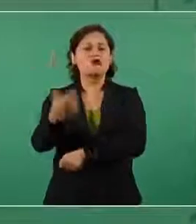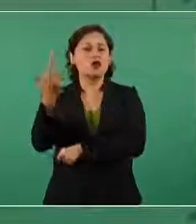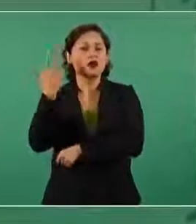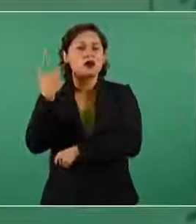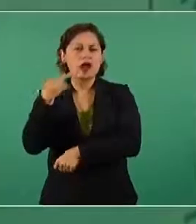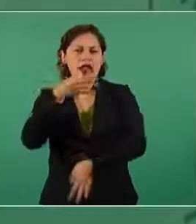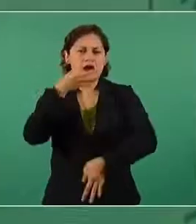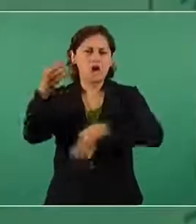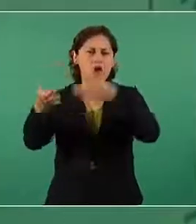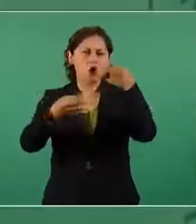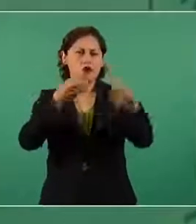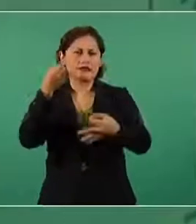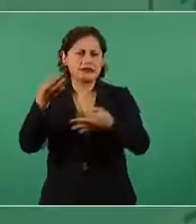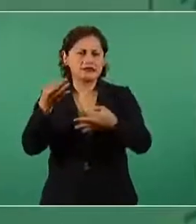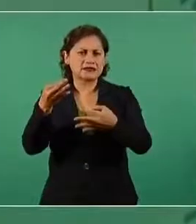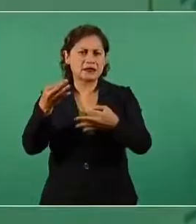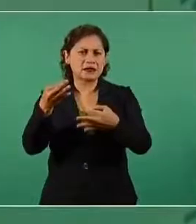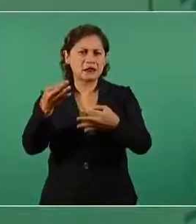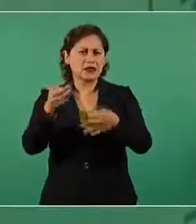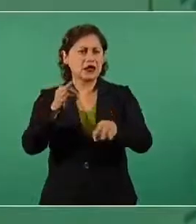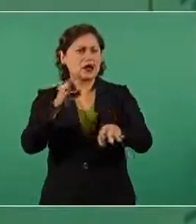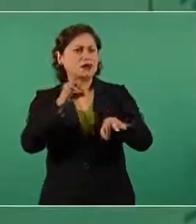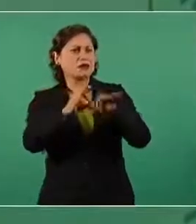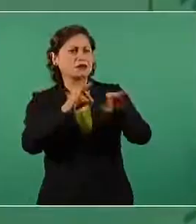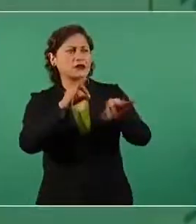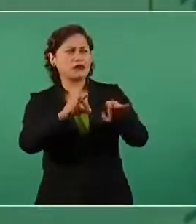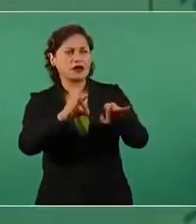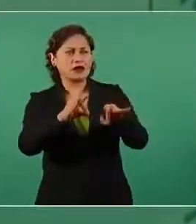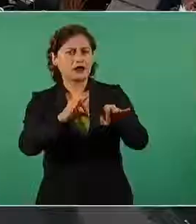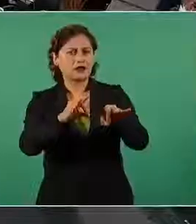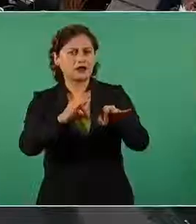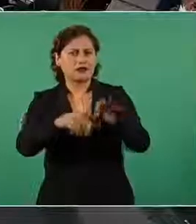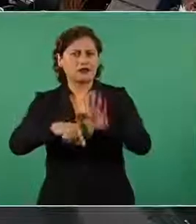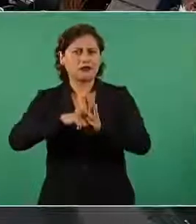los noticieros. Tú que has vivido en México,